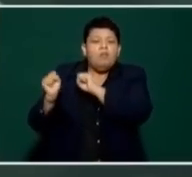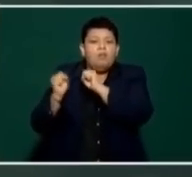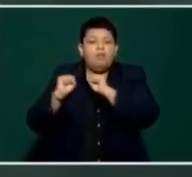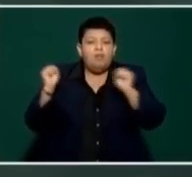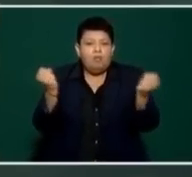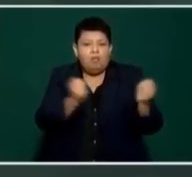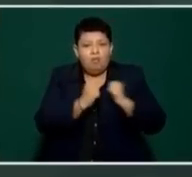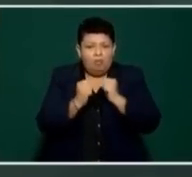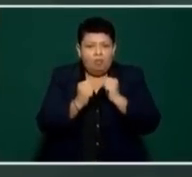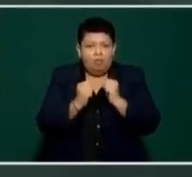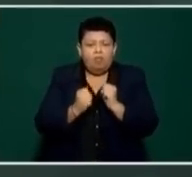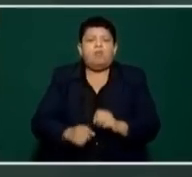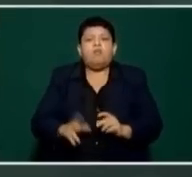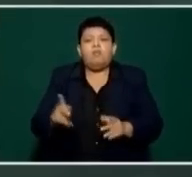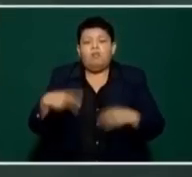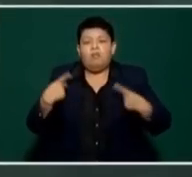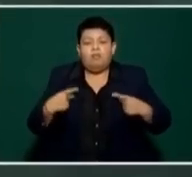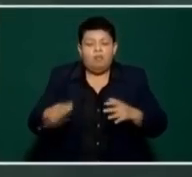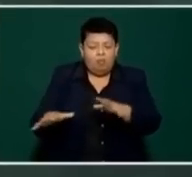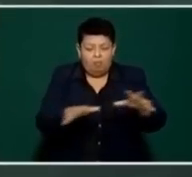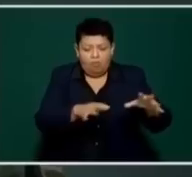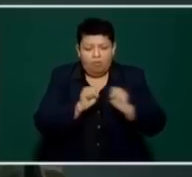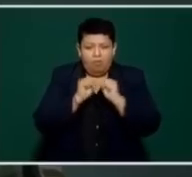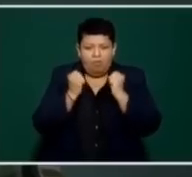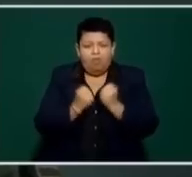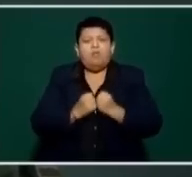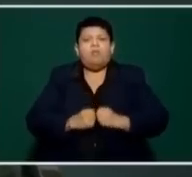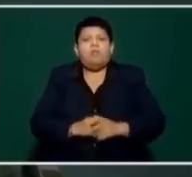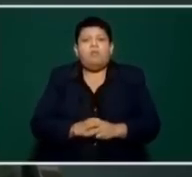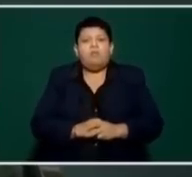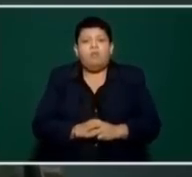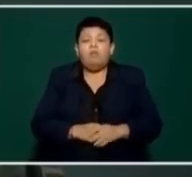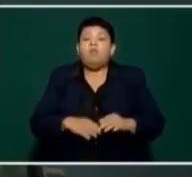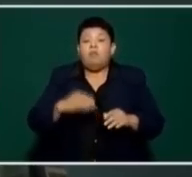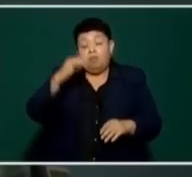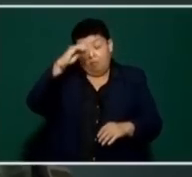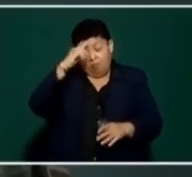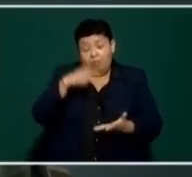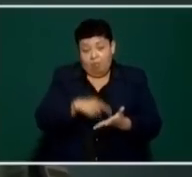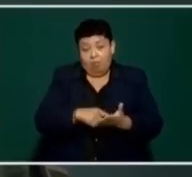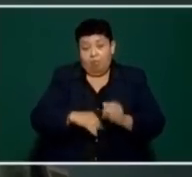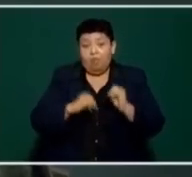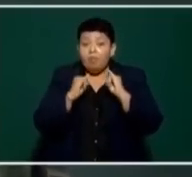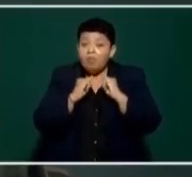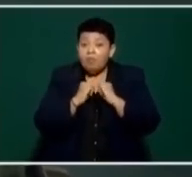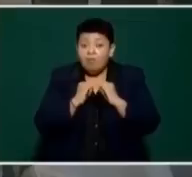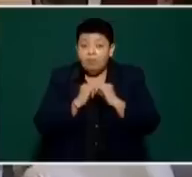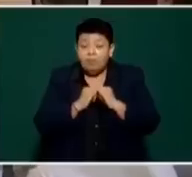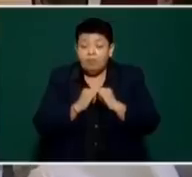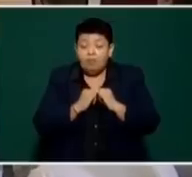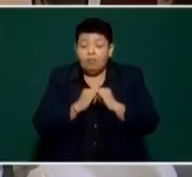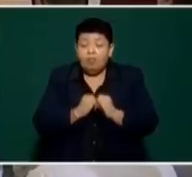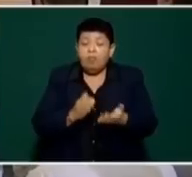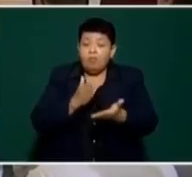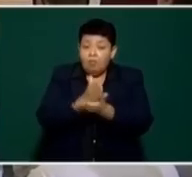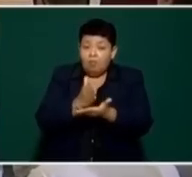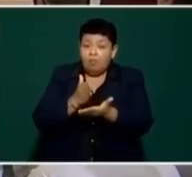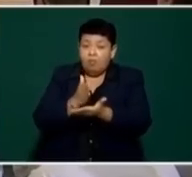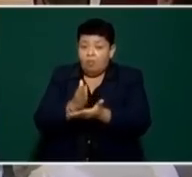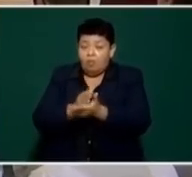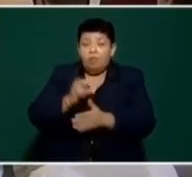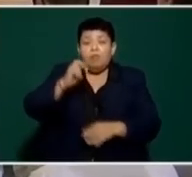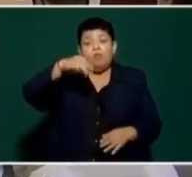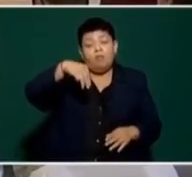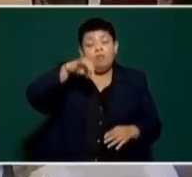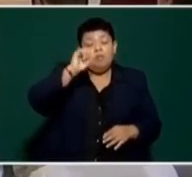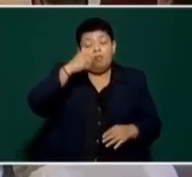podemos hacer esta coadyuvancia, ¿no? Considerando que la migración no es un delito, es una falta administrativa, entonces nada más